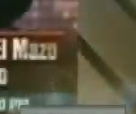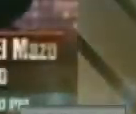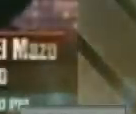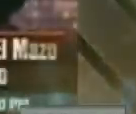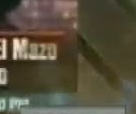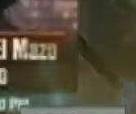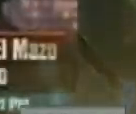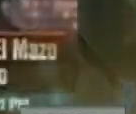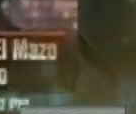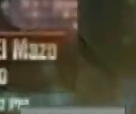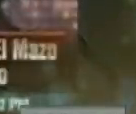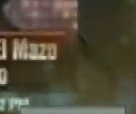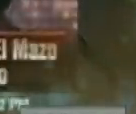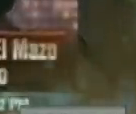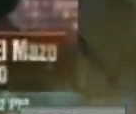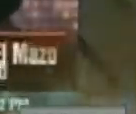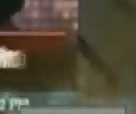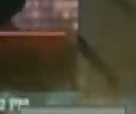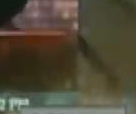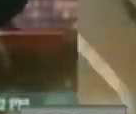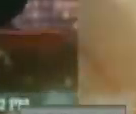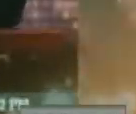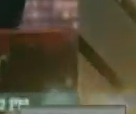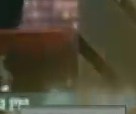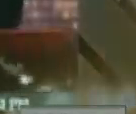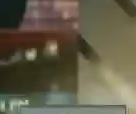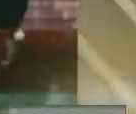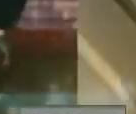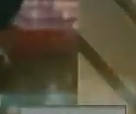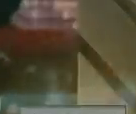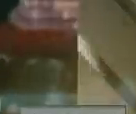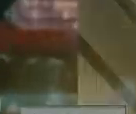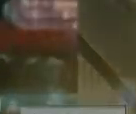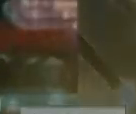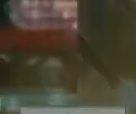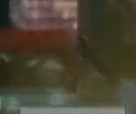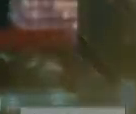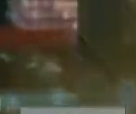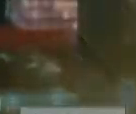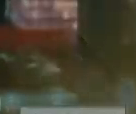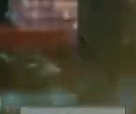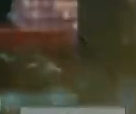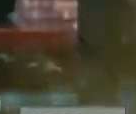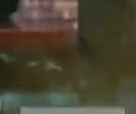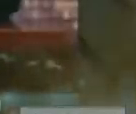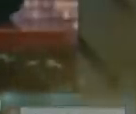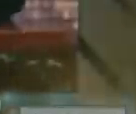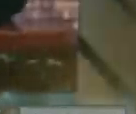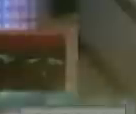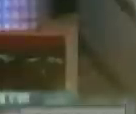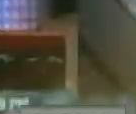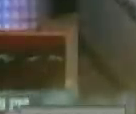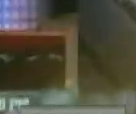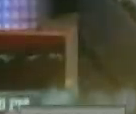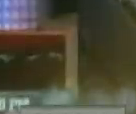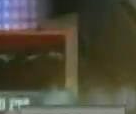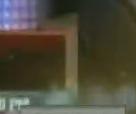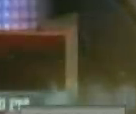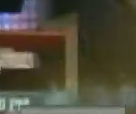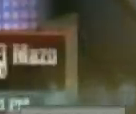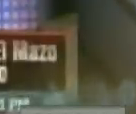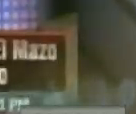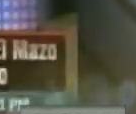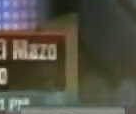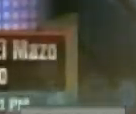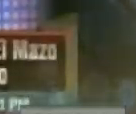Ah, ahí es donde viene el programa, ¿ves? Nosotros trabajando, pero a Dios rogando, con el mazo dando. ¿Por qué? Porque nosotros no podemos quedarnos